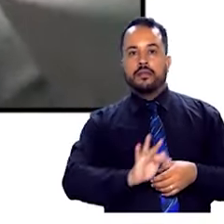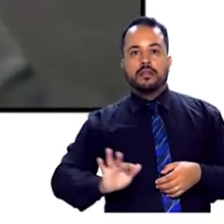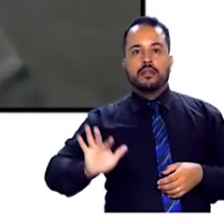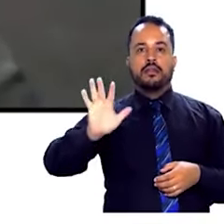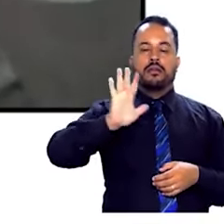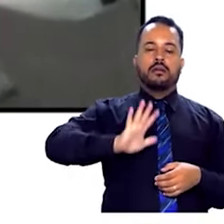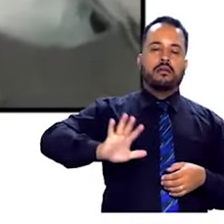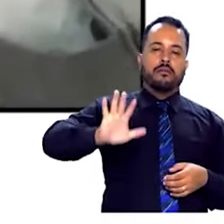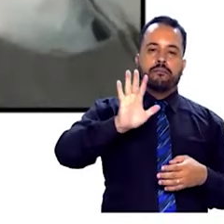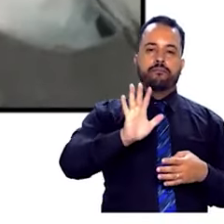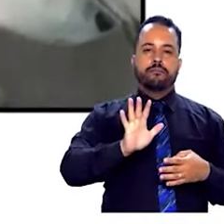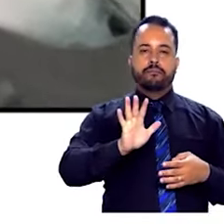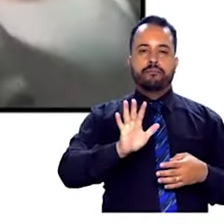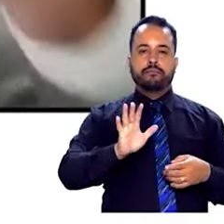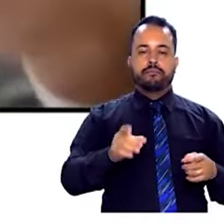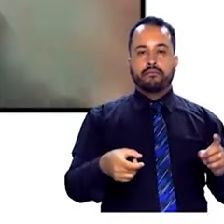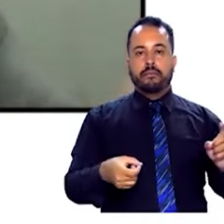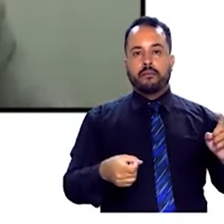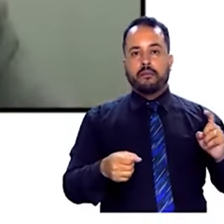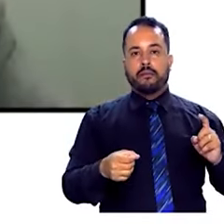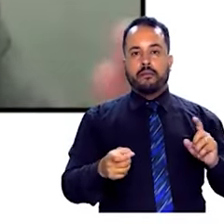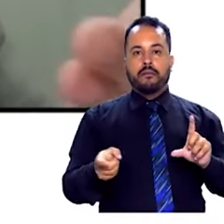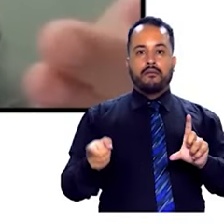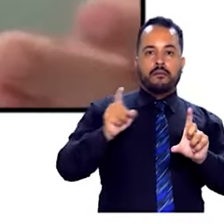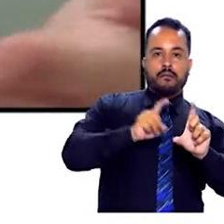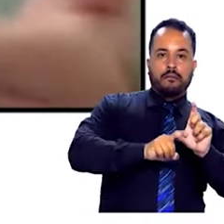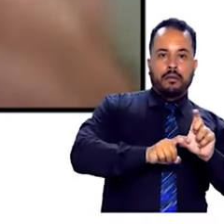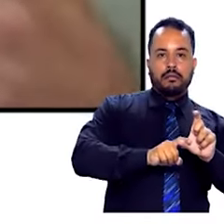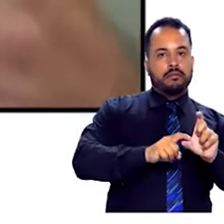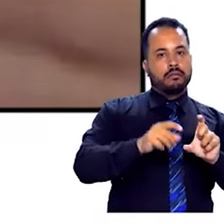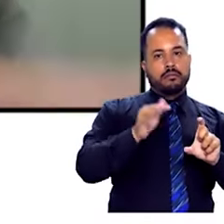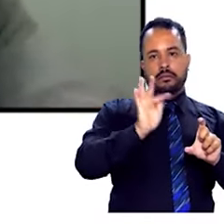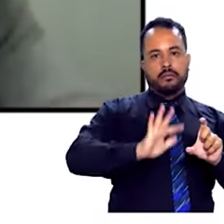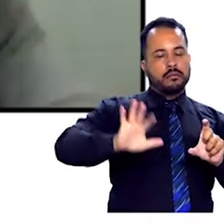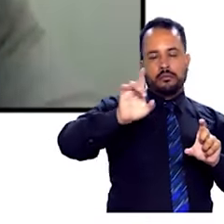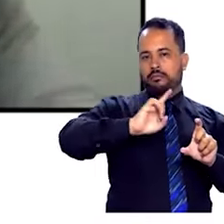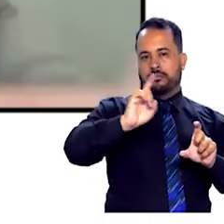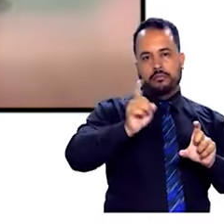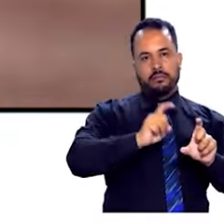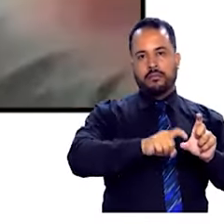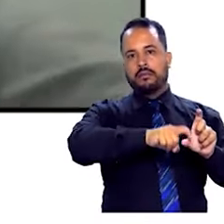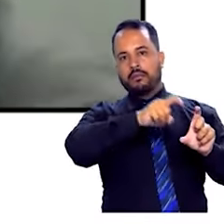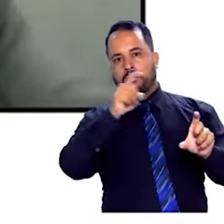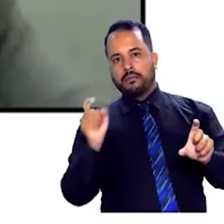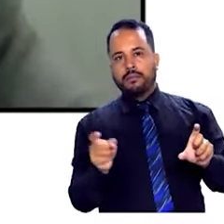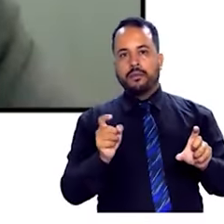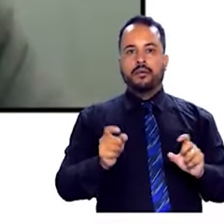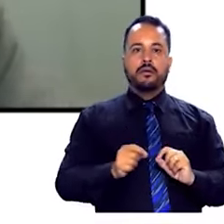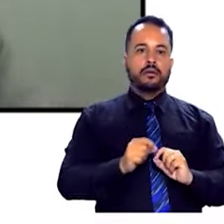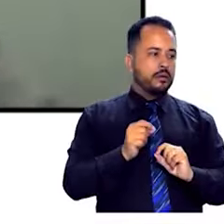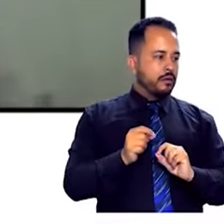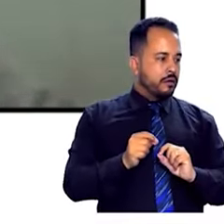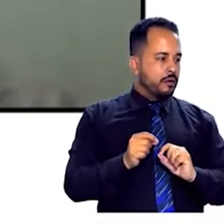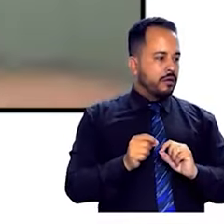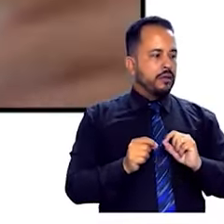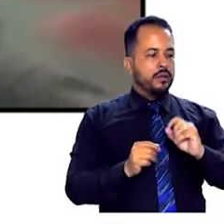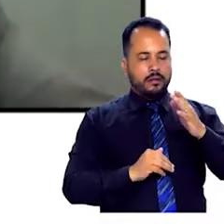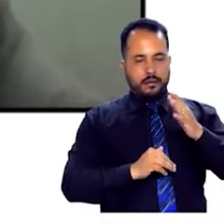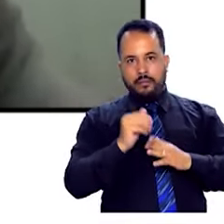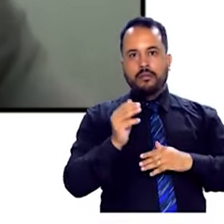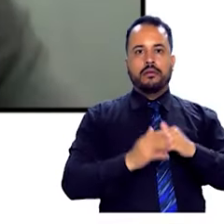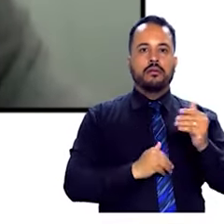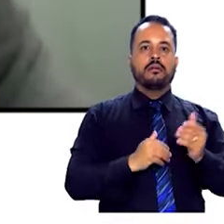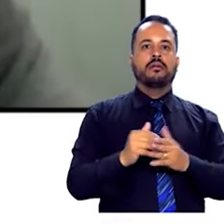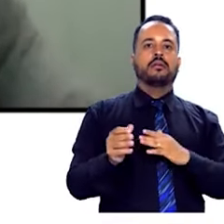doctrina de excepción que básicamente esto no pasa solo en la Argentina muchas cortes del derecho comparado